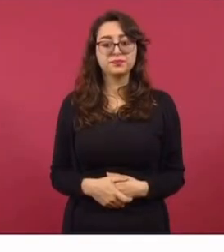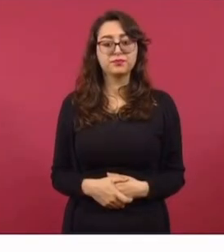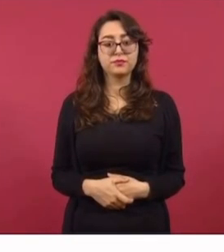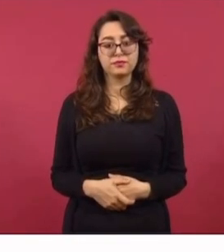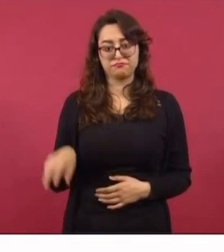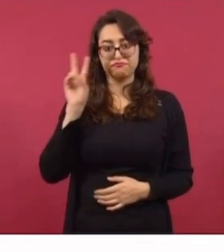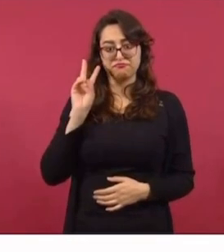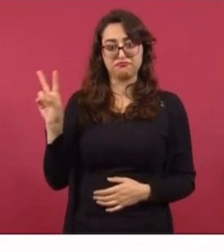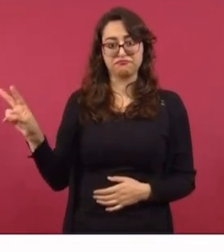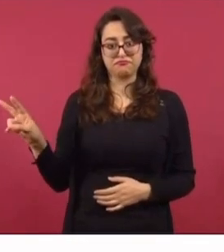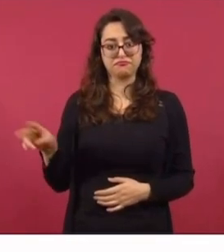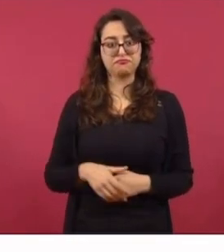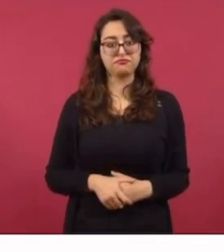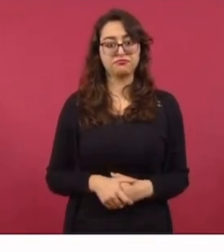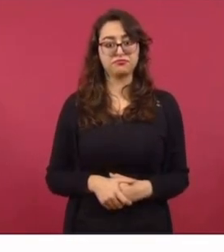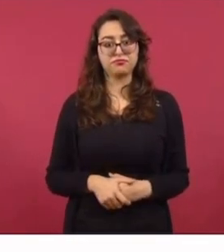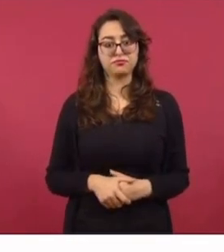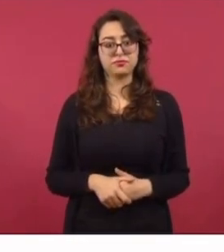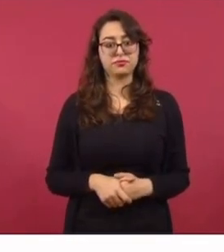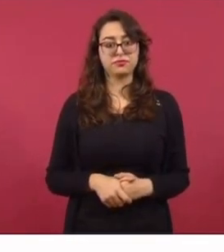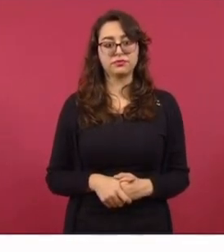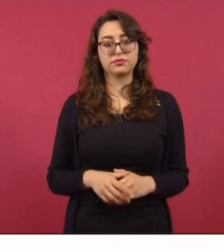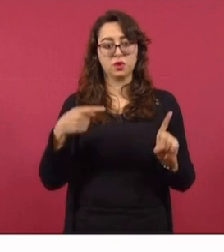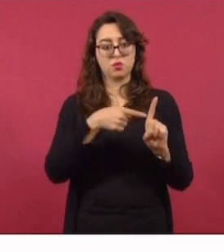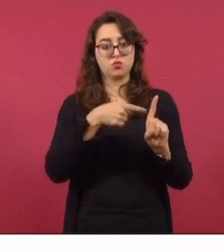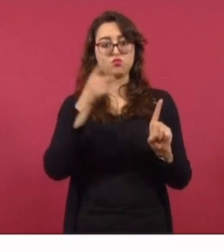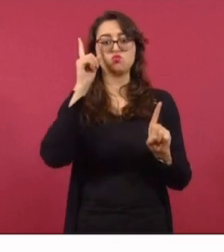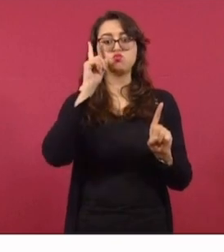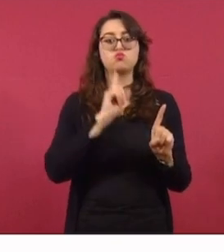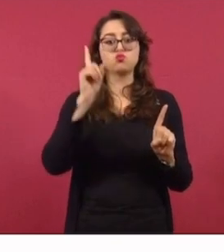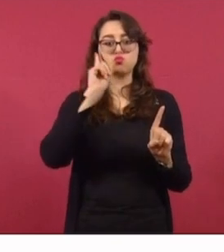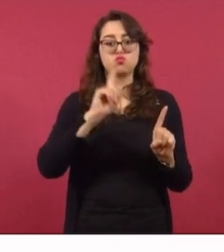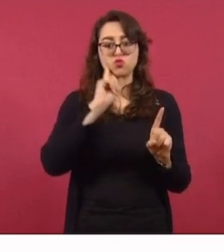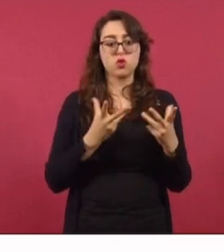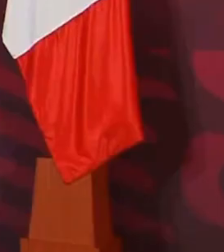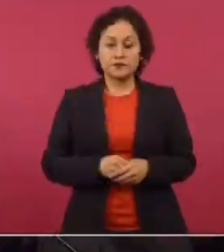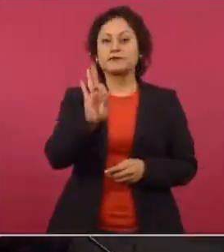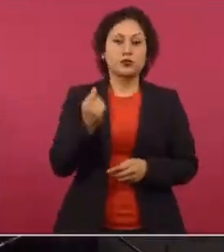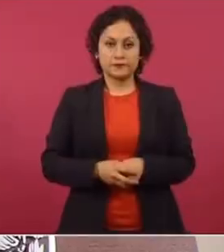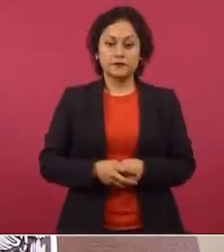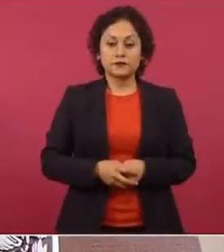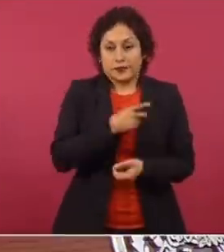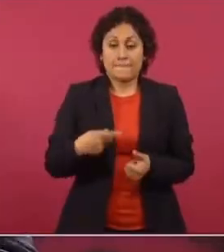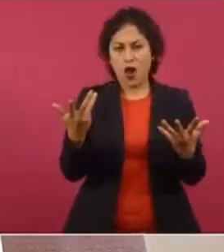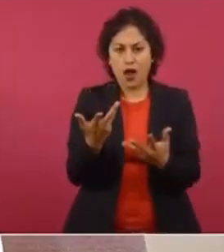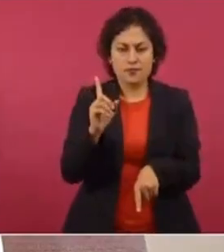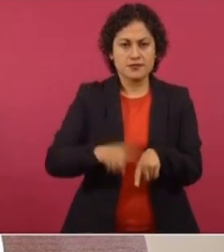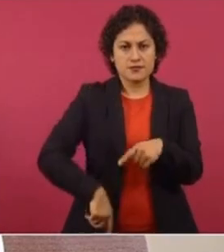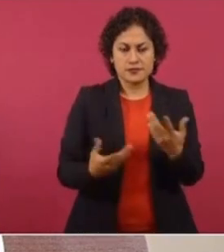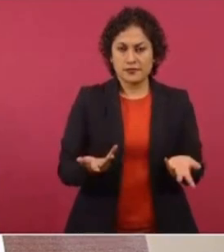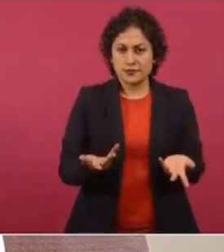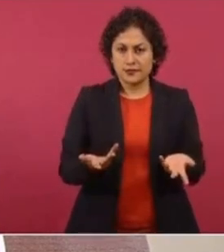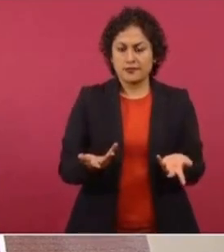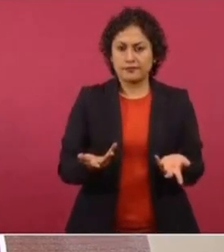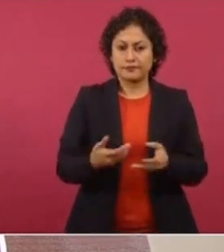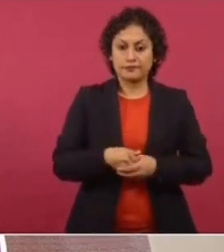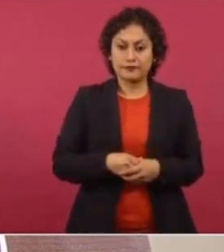fue directora general de Recursos Materiales, Servicios Generales e Infraestructura de la Policía Federal Preventiva en el periodo de García Luna. Y es